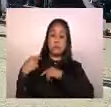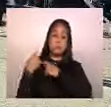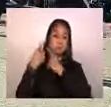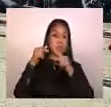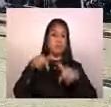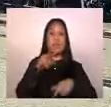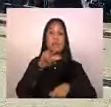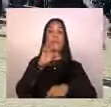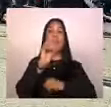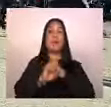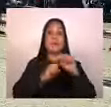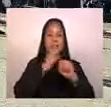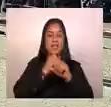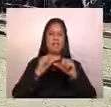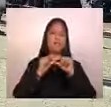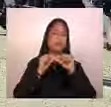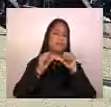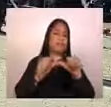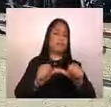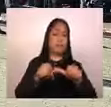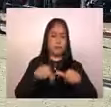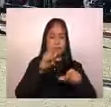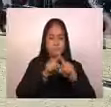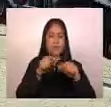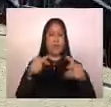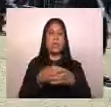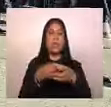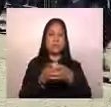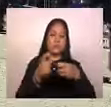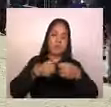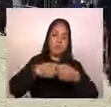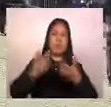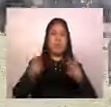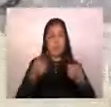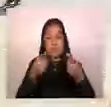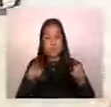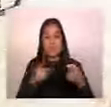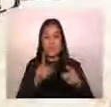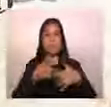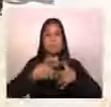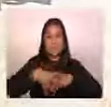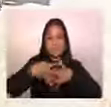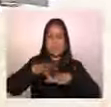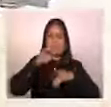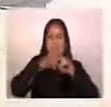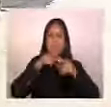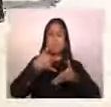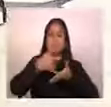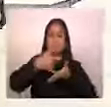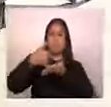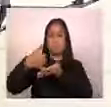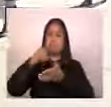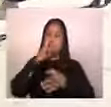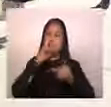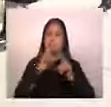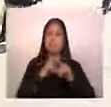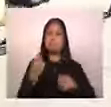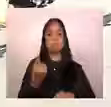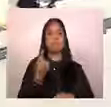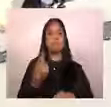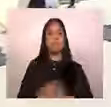20 años de actividad continua en el circuito de bandas de marcha, obteniendo importantes